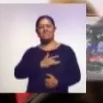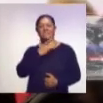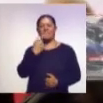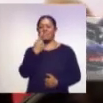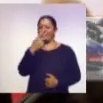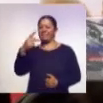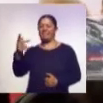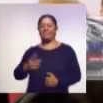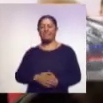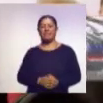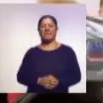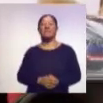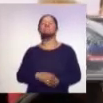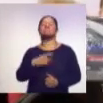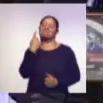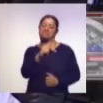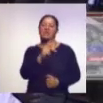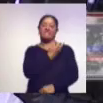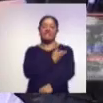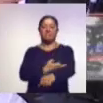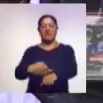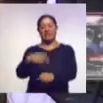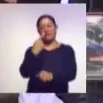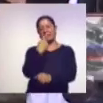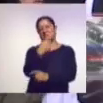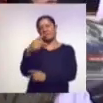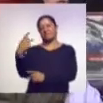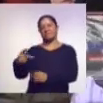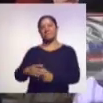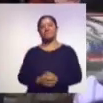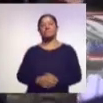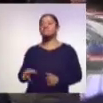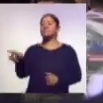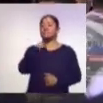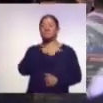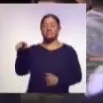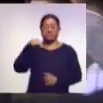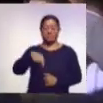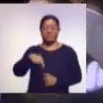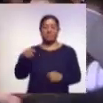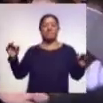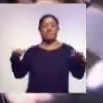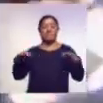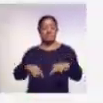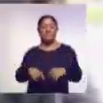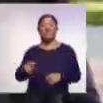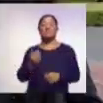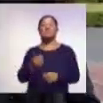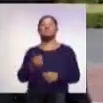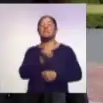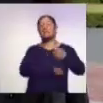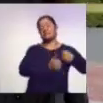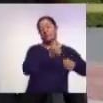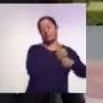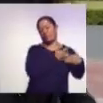de sus propias familias. Para que ustedes estén aquí, hubo un trabajo de años. Fueron